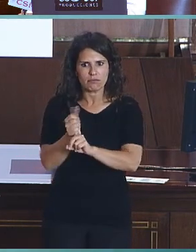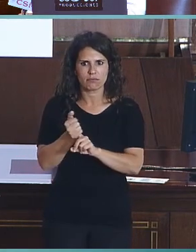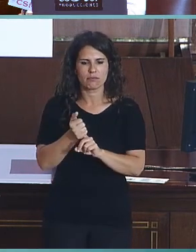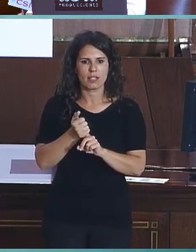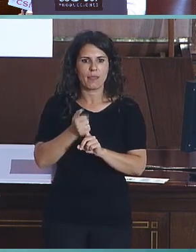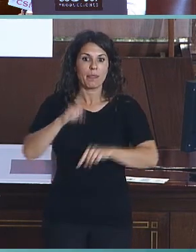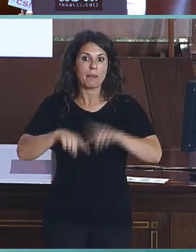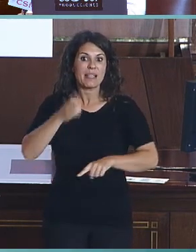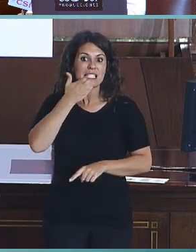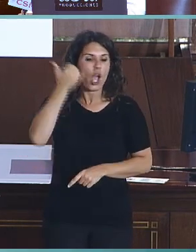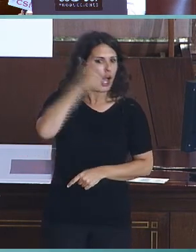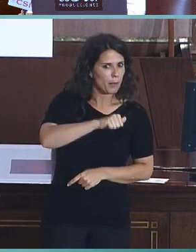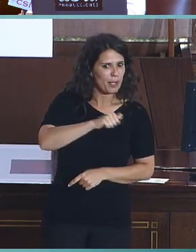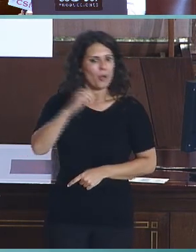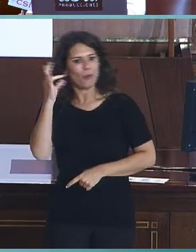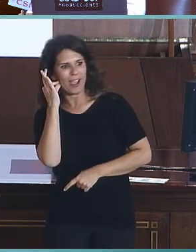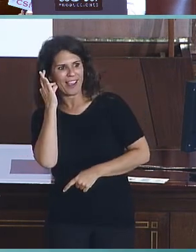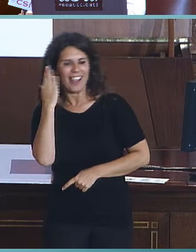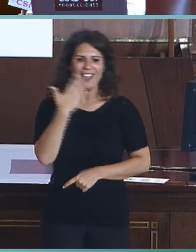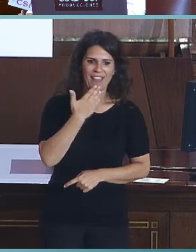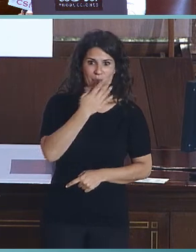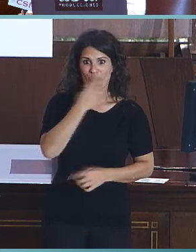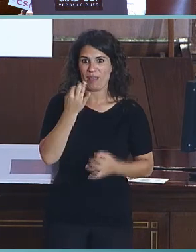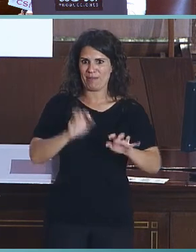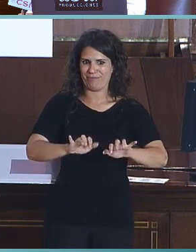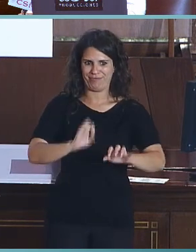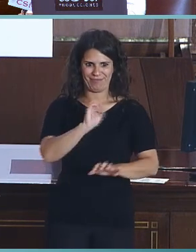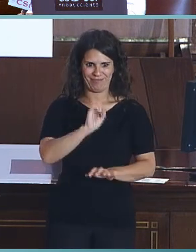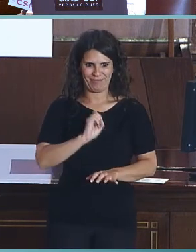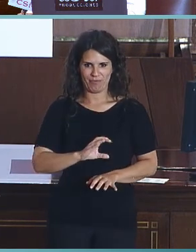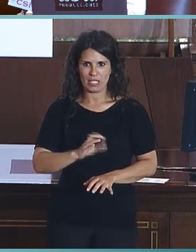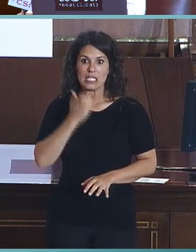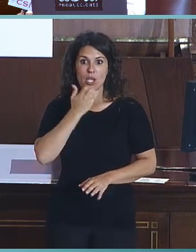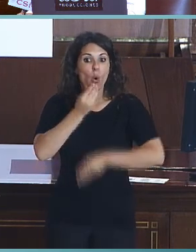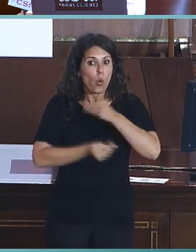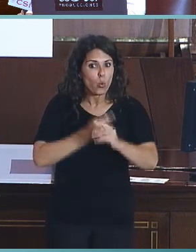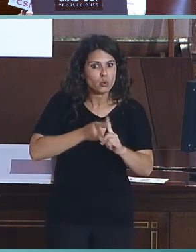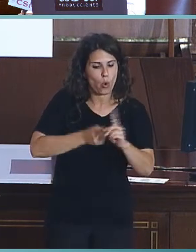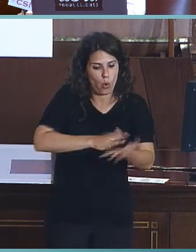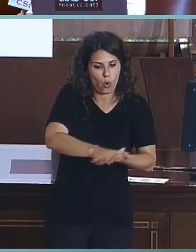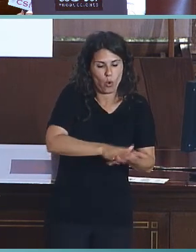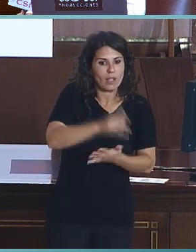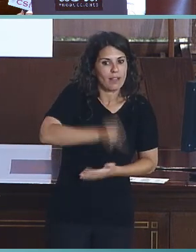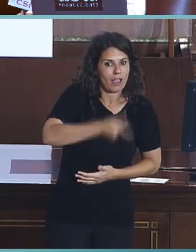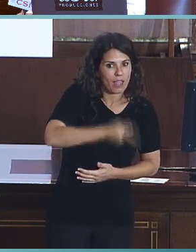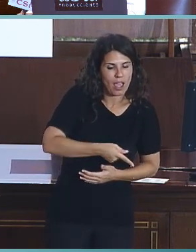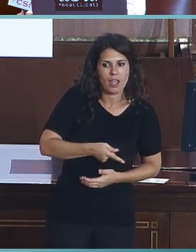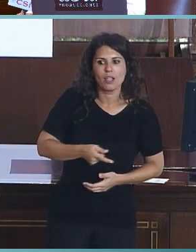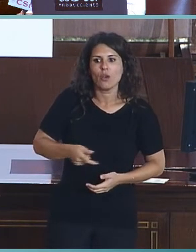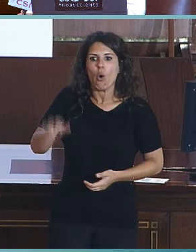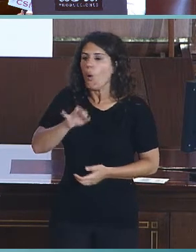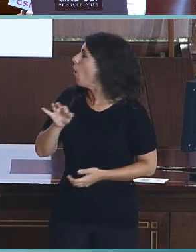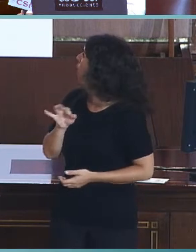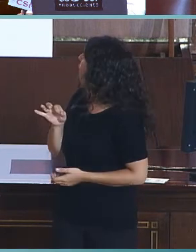mujer, edad, aquí hay que escribirlo, si utilizas la lengua de signos habitualmente, cuál lengua de